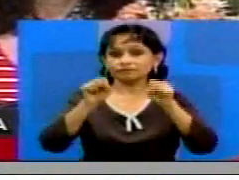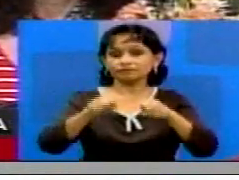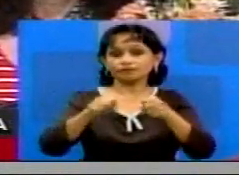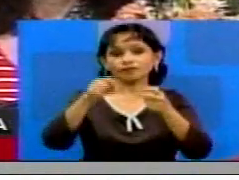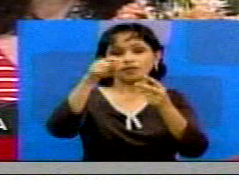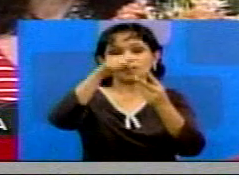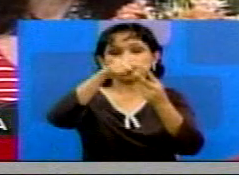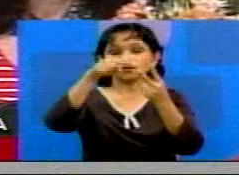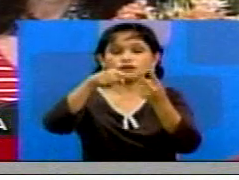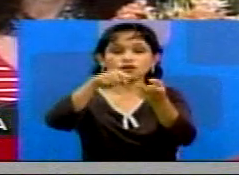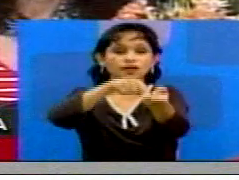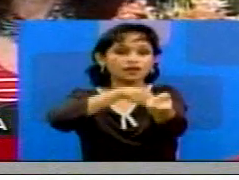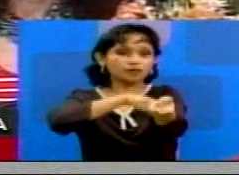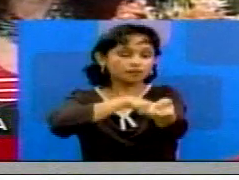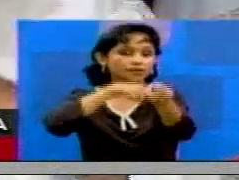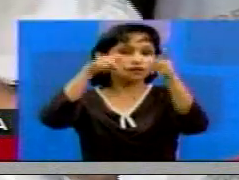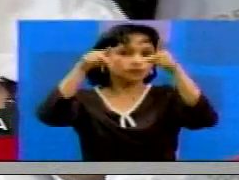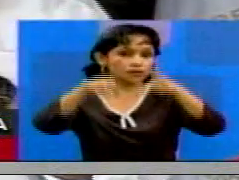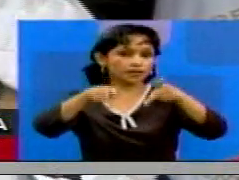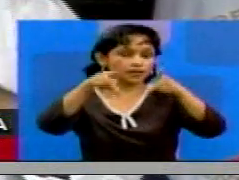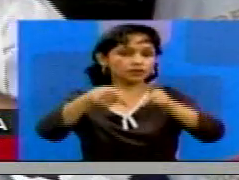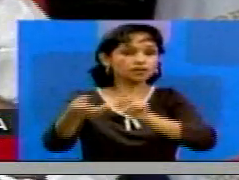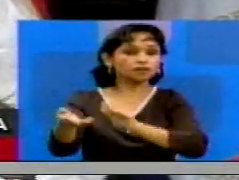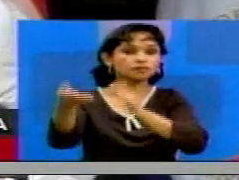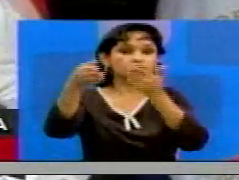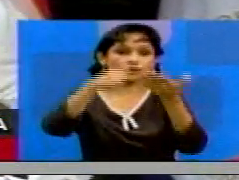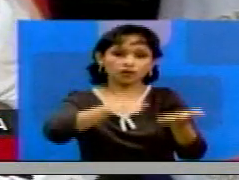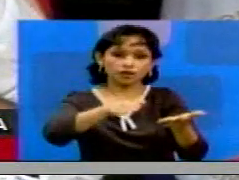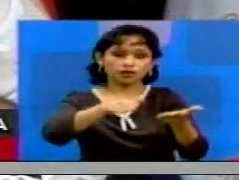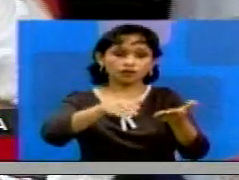Los dos hermanos que fallecieron